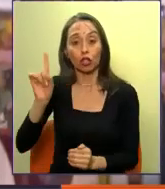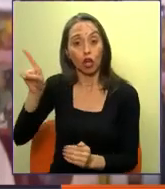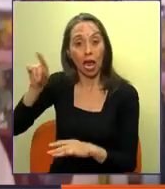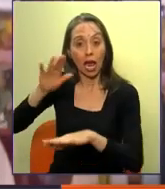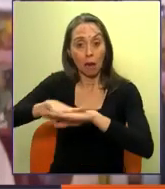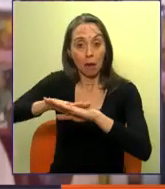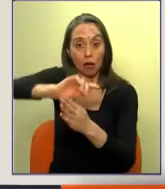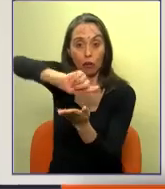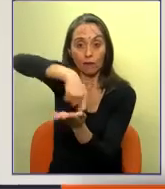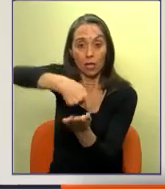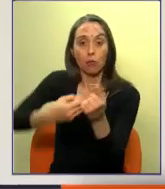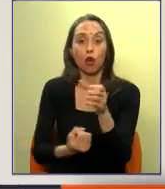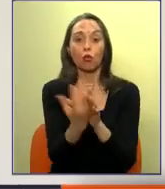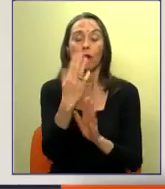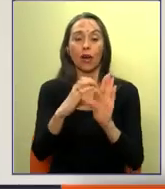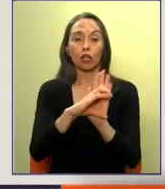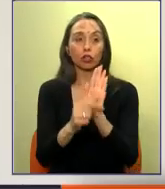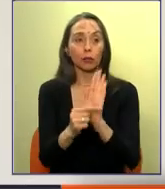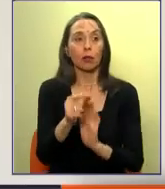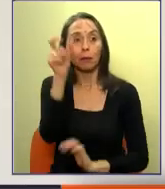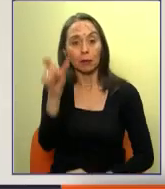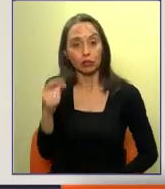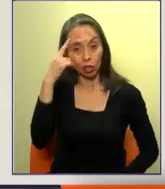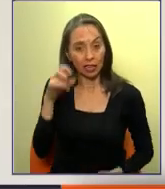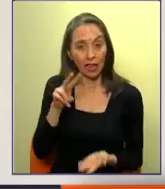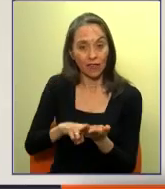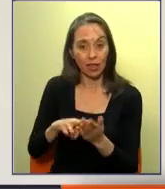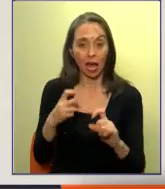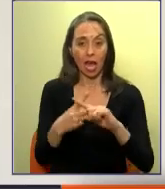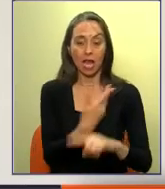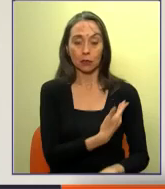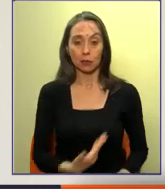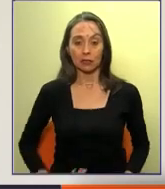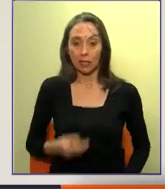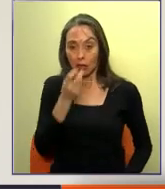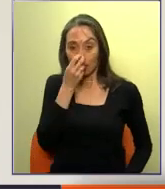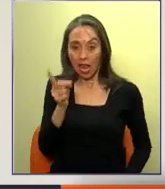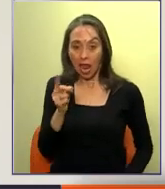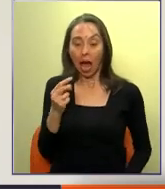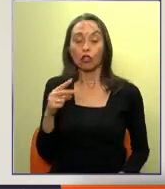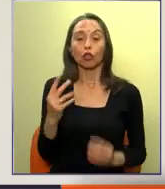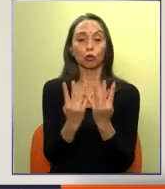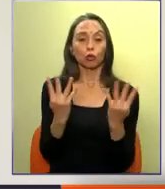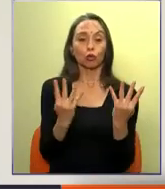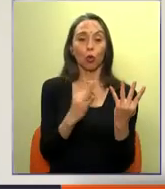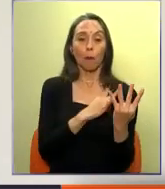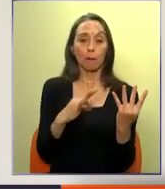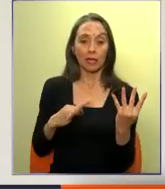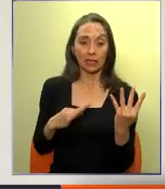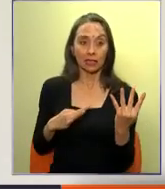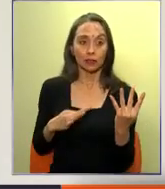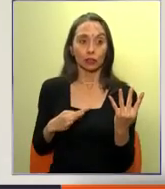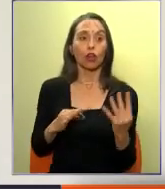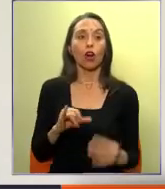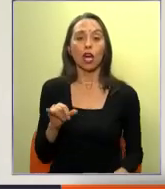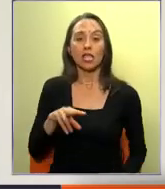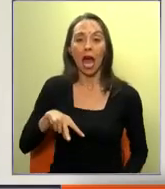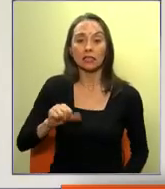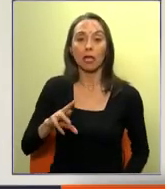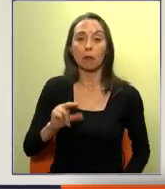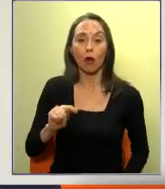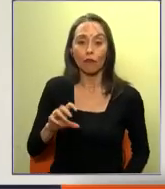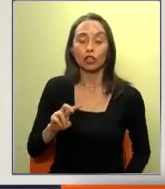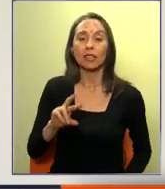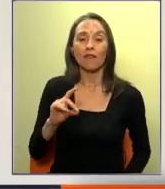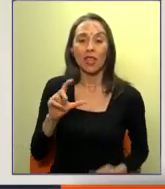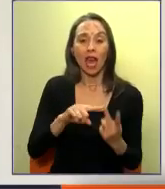nueva Constitución. ¿Alguien cree que de verdad el expresidente Lagos y sus ministros, Yanna Proboste, Francisco Vidal, Nicolás